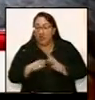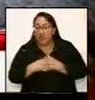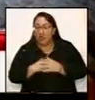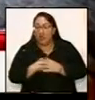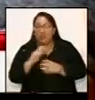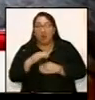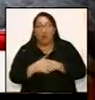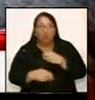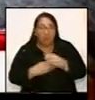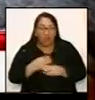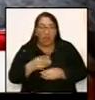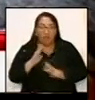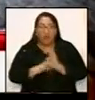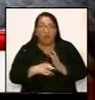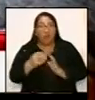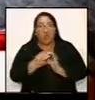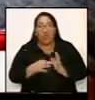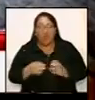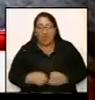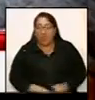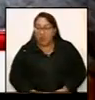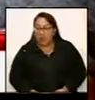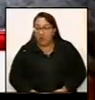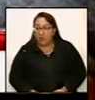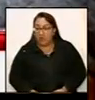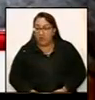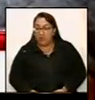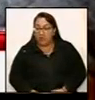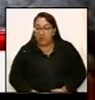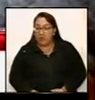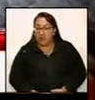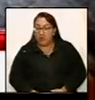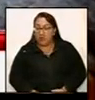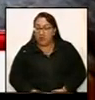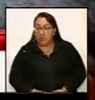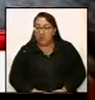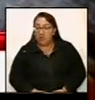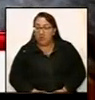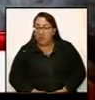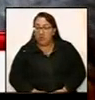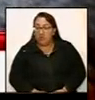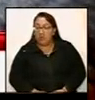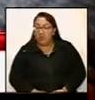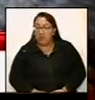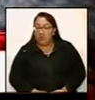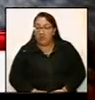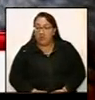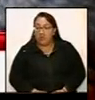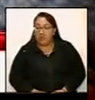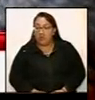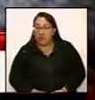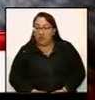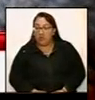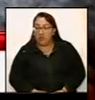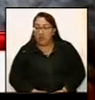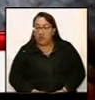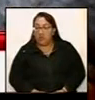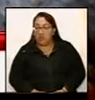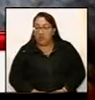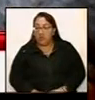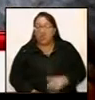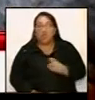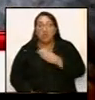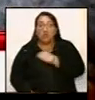Banco Mundial, el Fondo Monetario o el BID, ¿no?, o la CAF, que su rendición de cuentas, su relación es a través del Ministerio